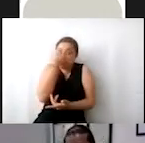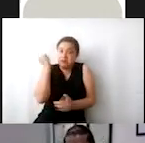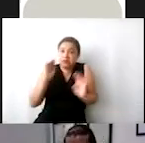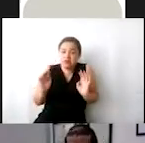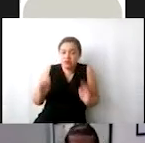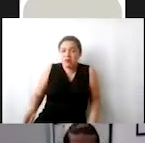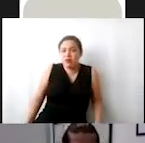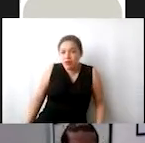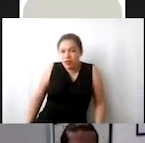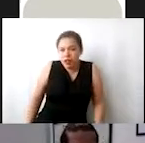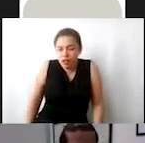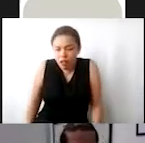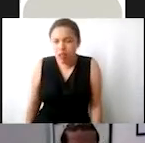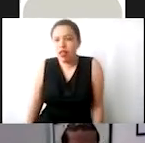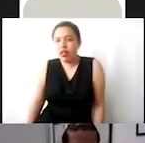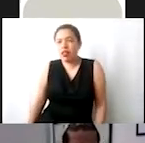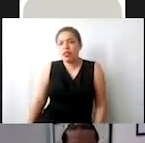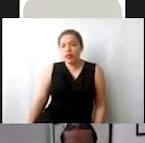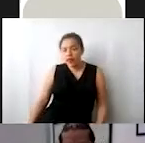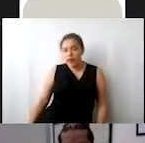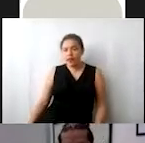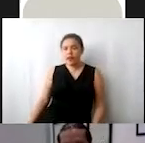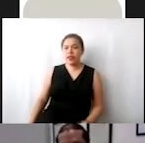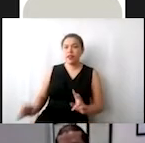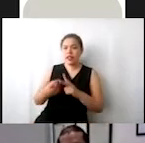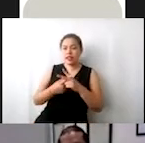pues ya tenemos toda esta